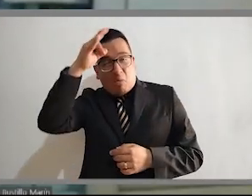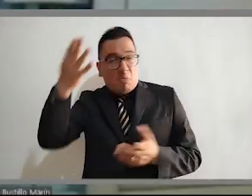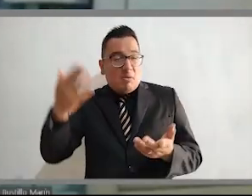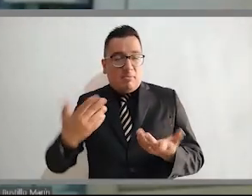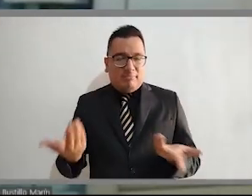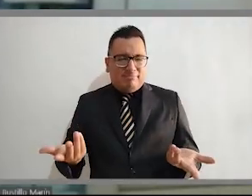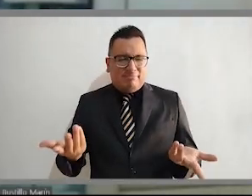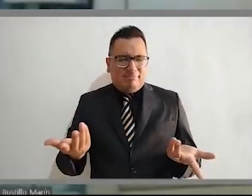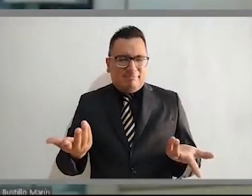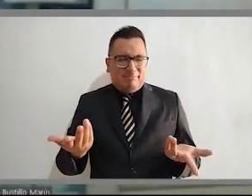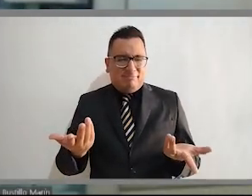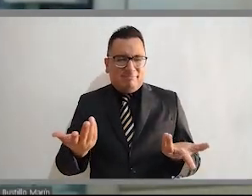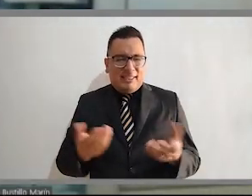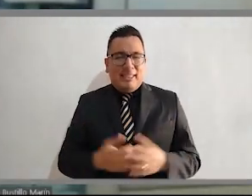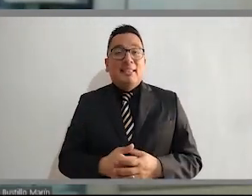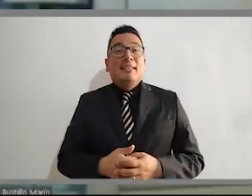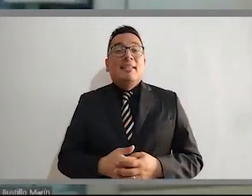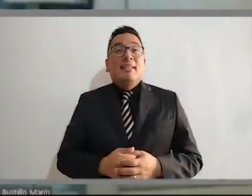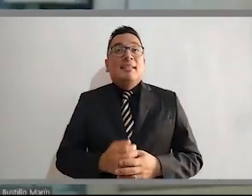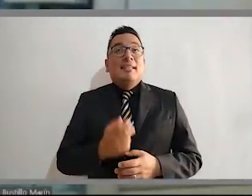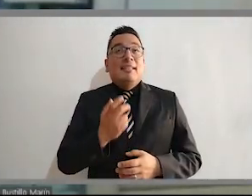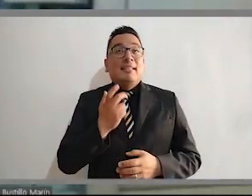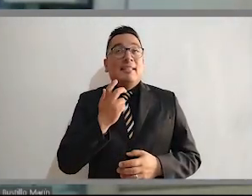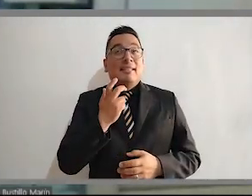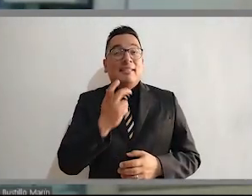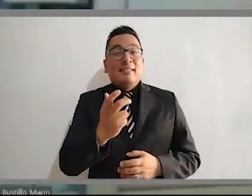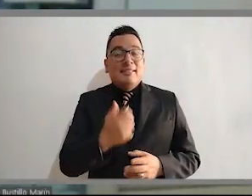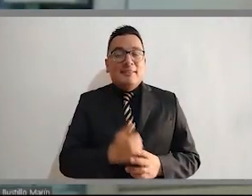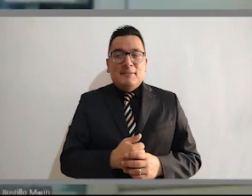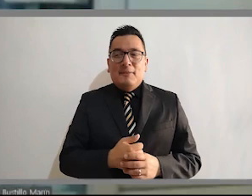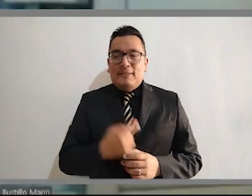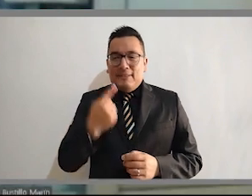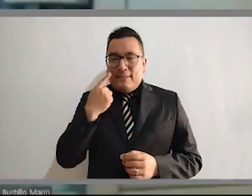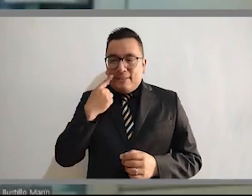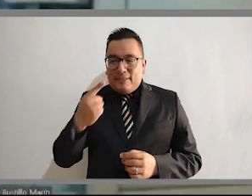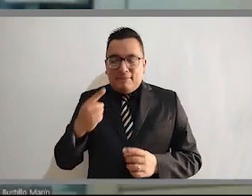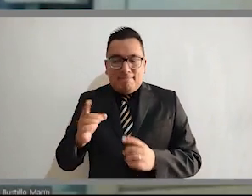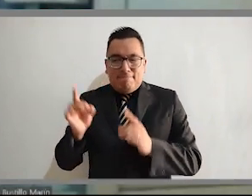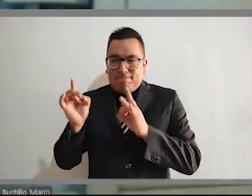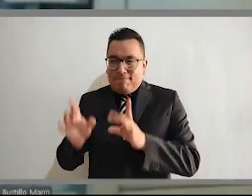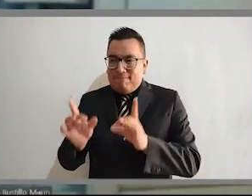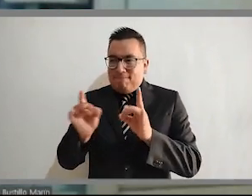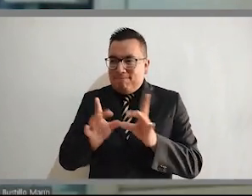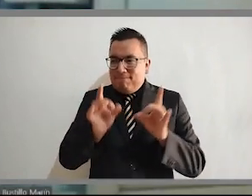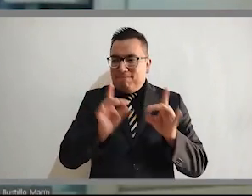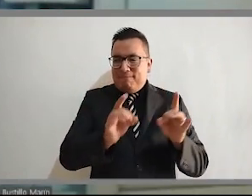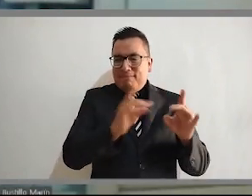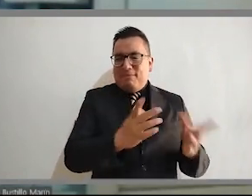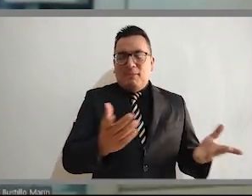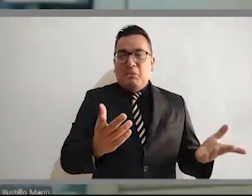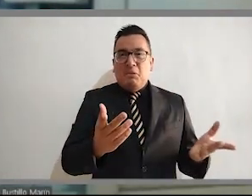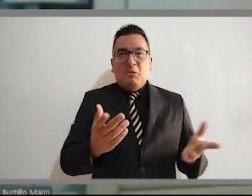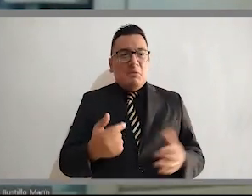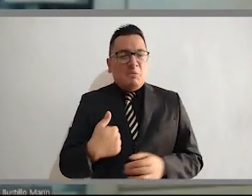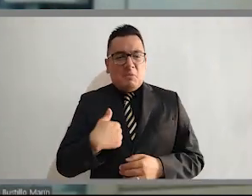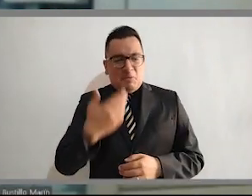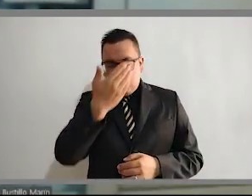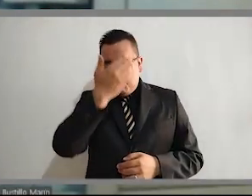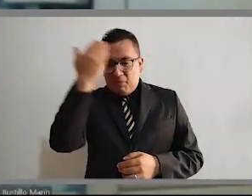pues es que ella... Entonces empieza todo esto a ver en un contexto que dices, yo no me había